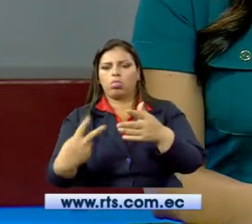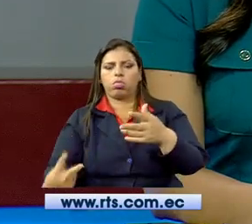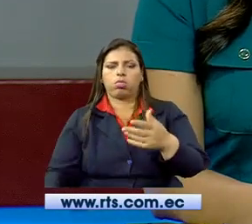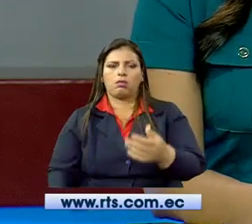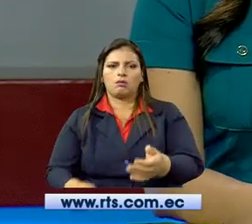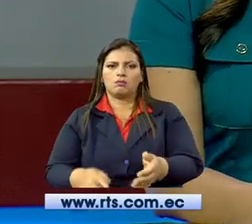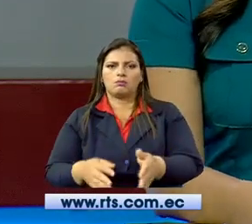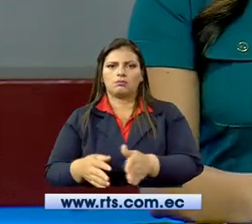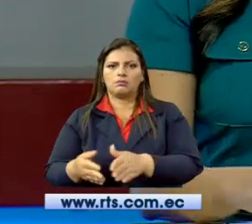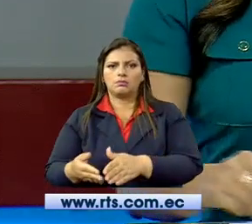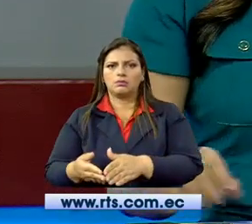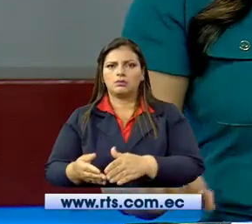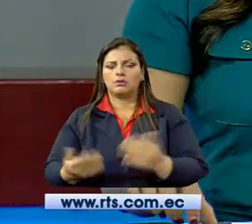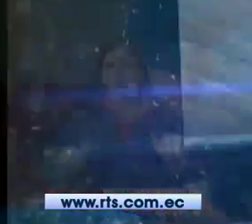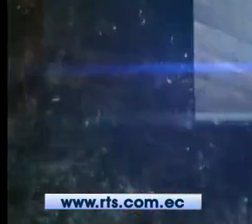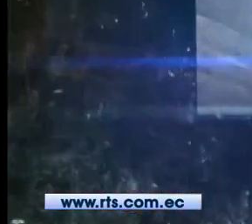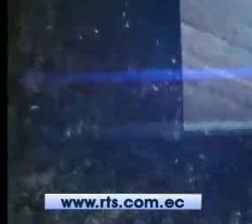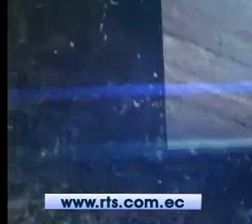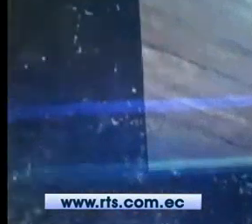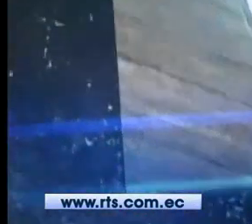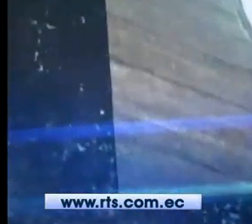cuerpo.